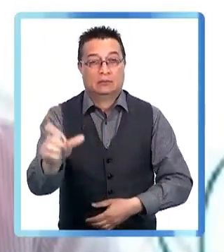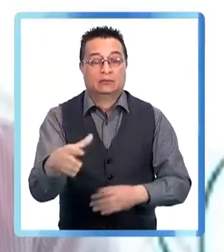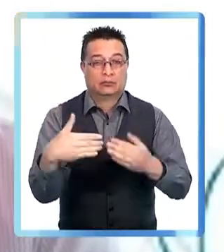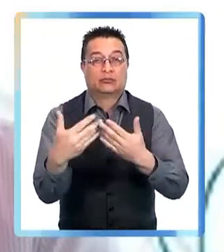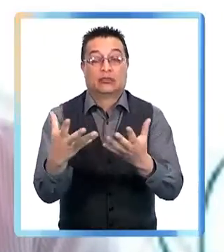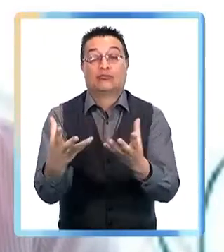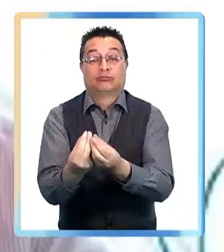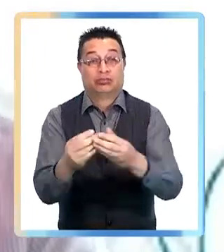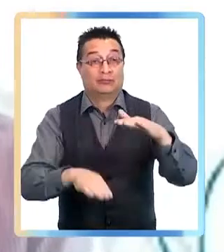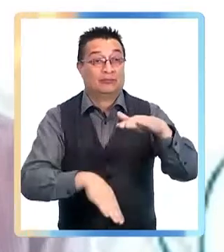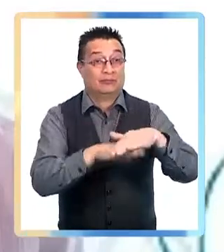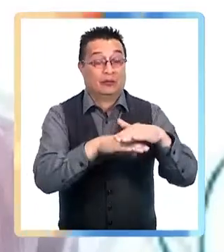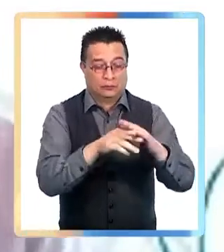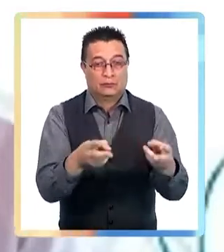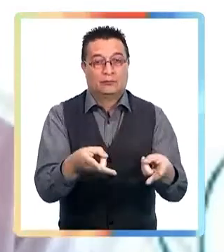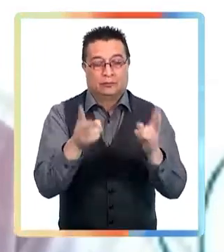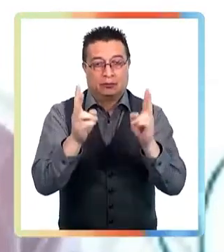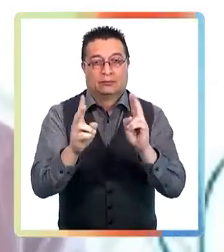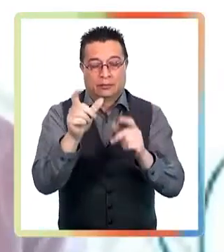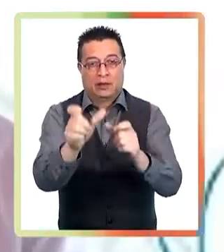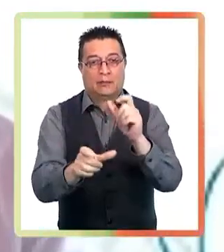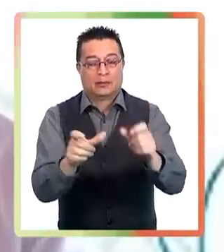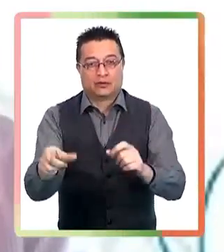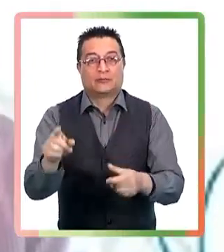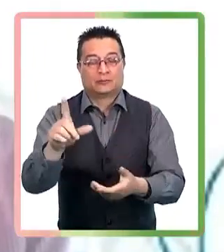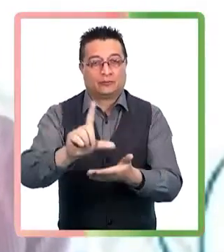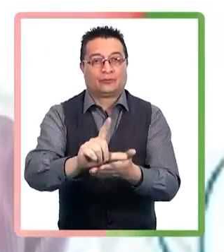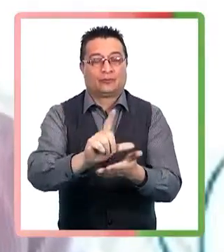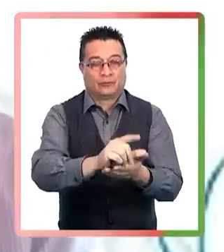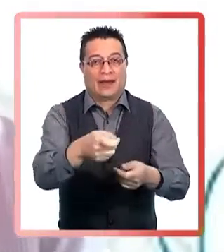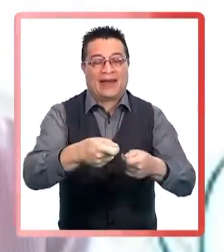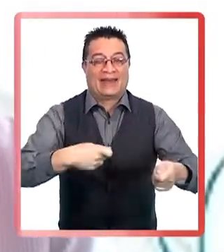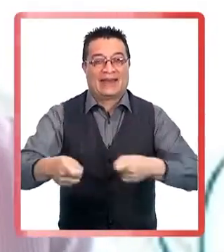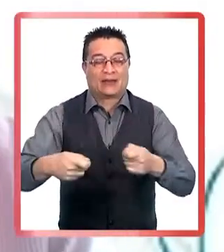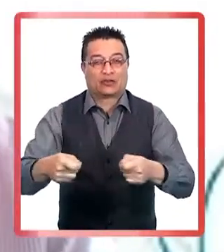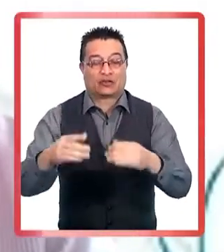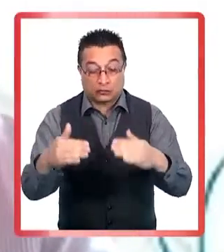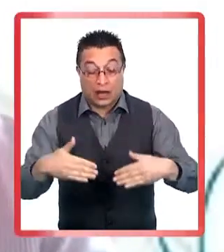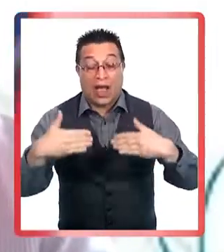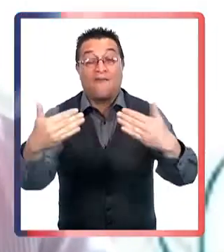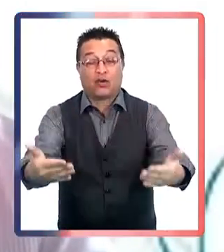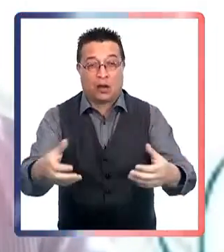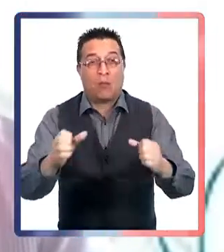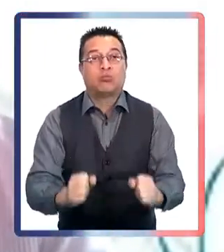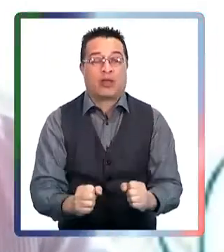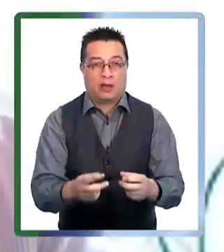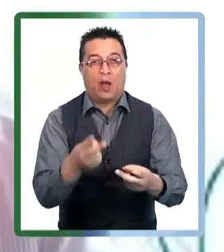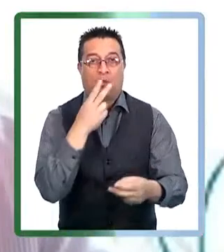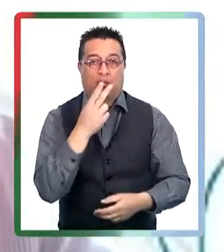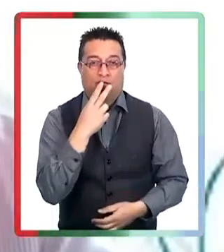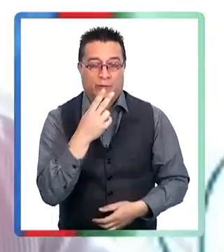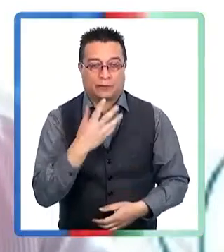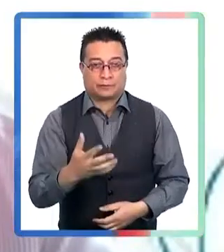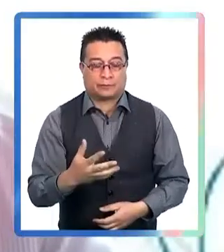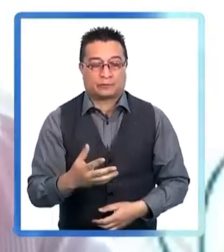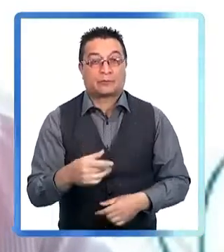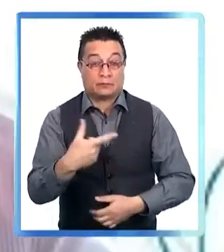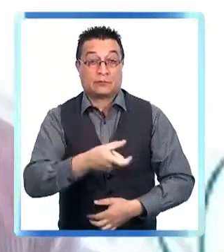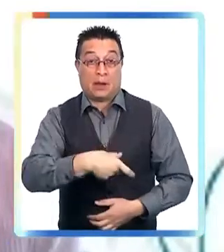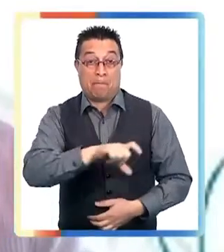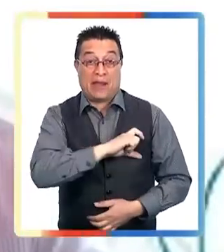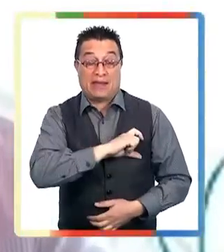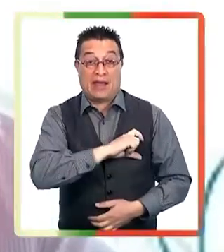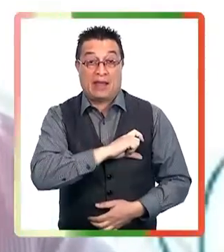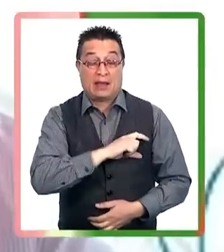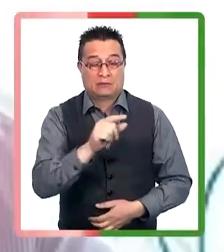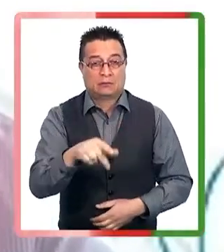cierto?, por razones de aforo, para ampliarle la posibilidad y ayudarles en el negocio, en las terrazas se puede fumar. En